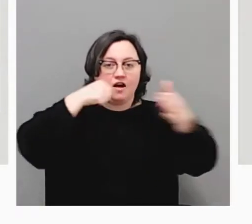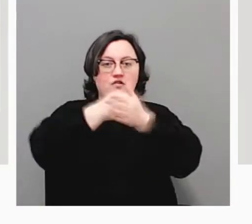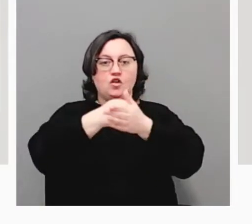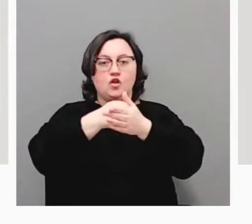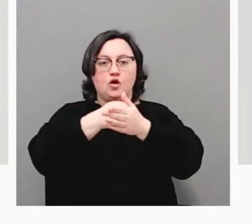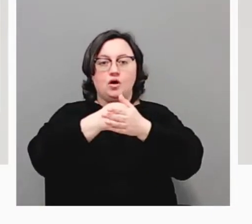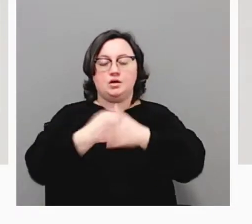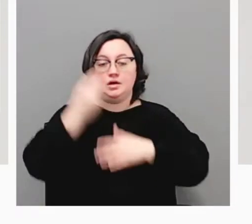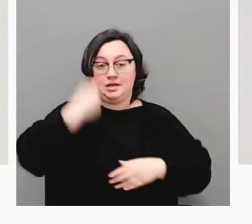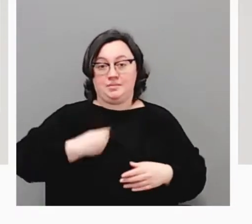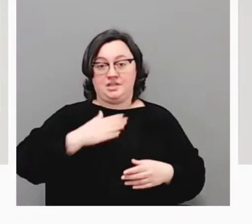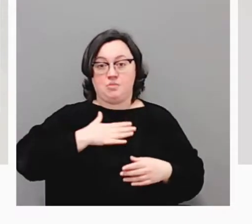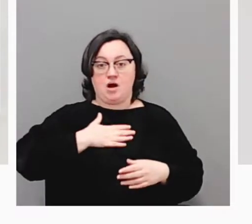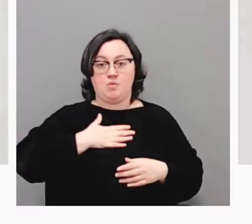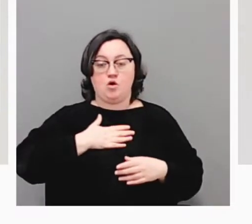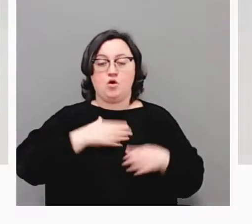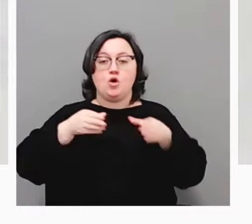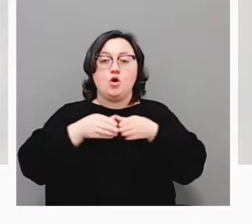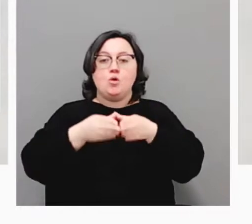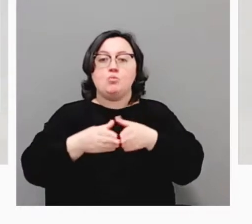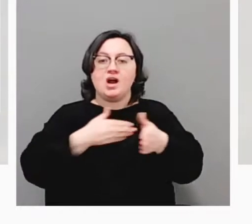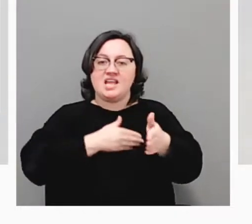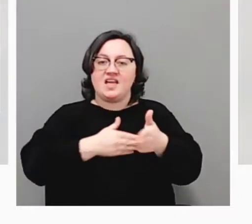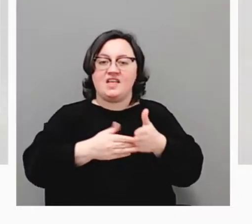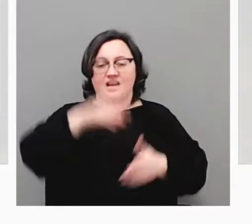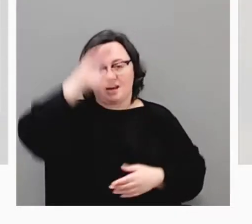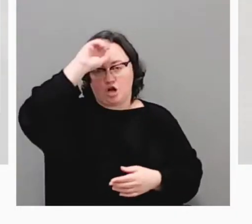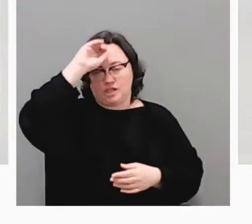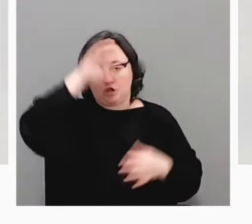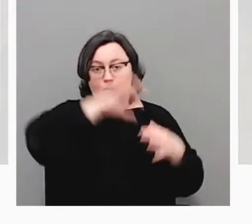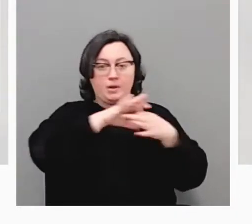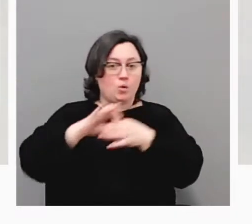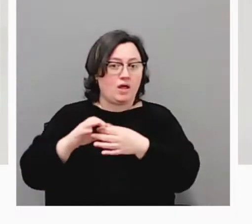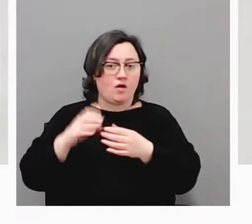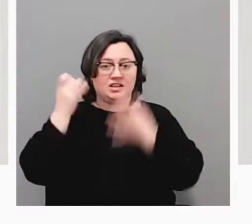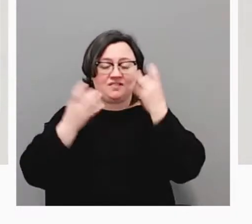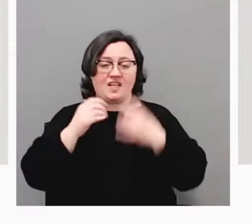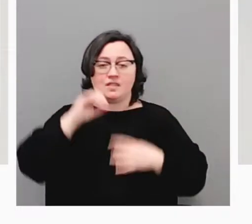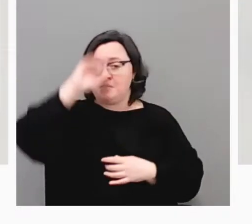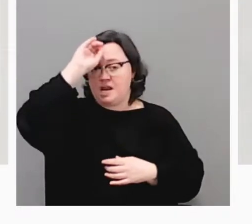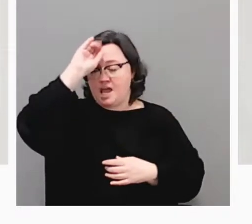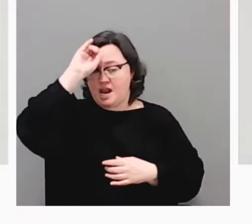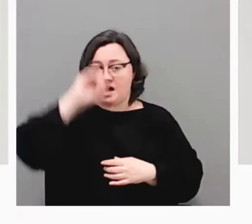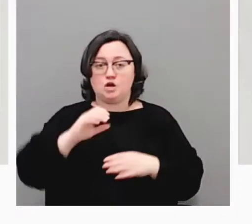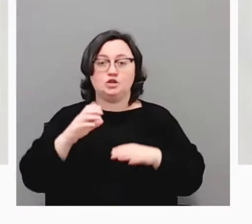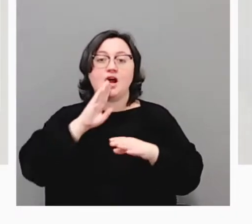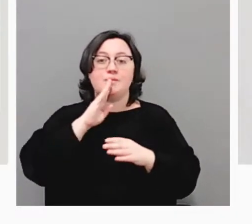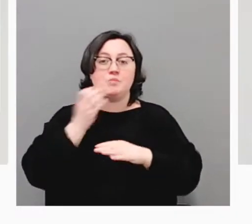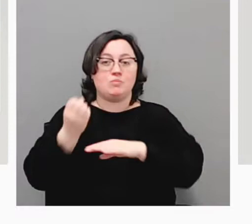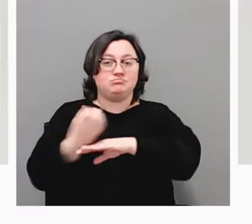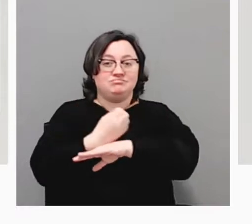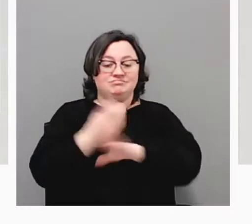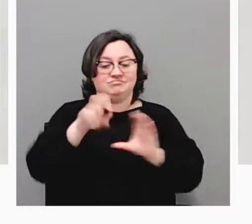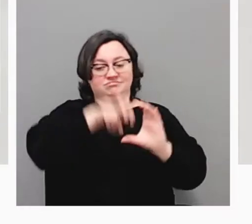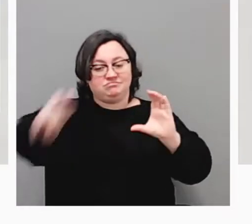propio muelle de Río Tinto, ¿no? Que está muy vinculado a toda la actividad minera que descargaba por la zona de Huelva. Justo